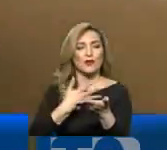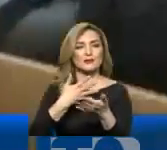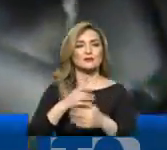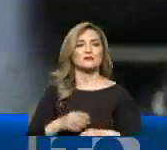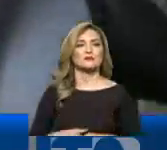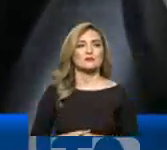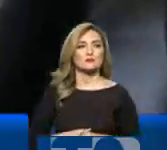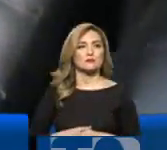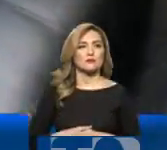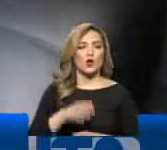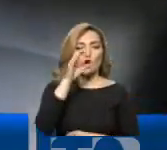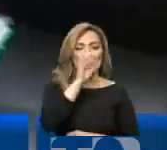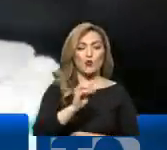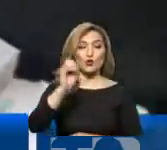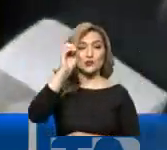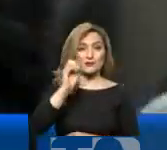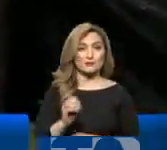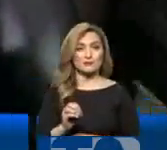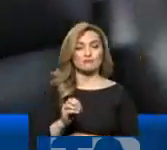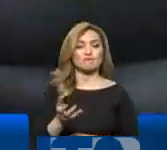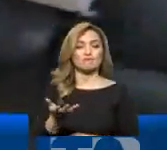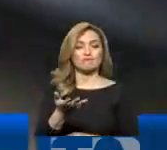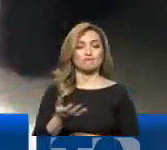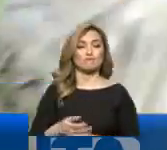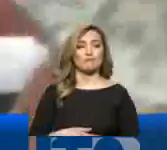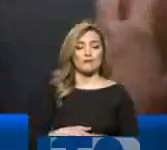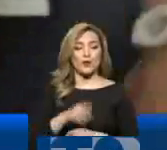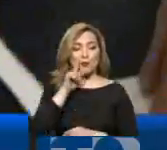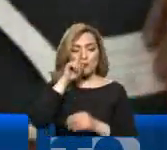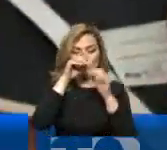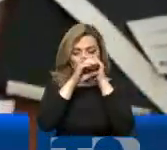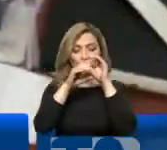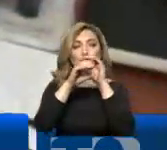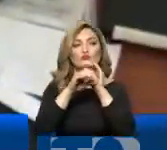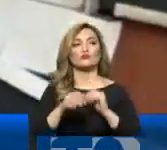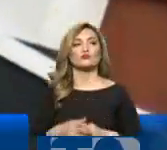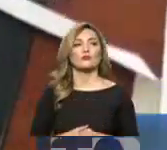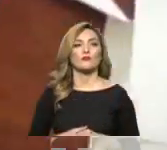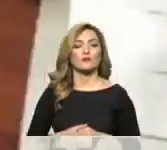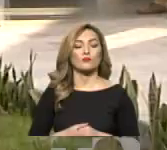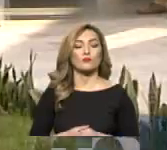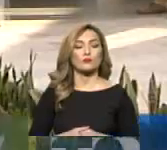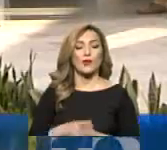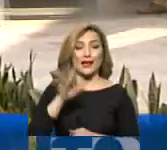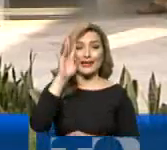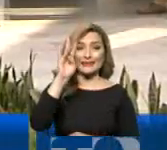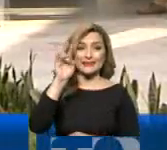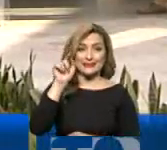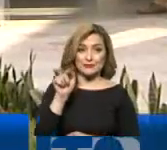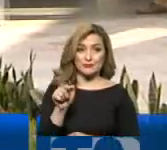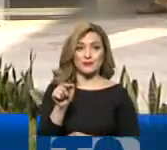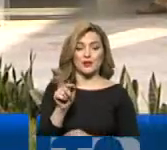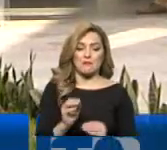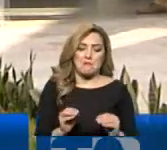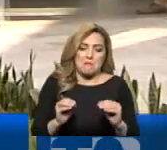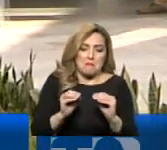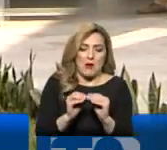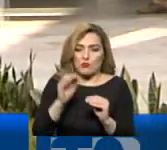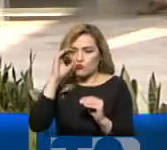caducidad de un porcentaje de las pruebas incautadas. Más ya se quedaron con un remanente de aproximadamente 7.000, más las que nosotros